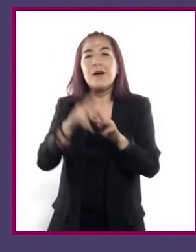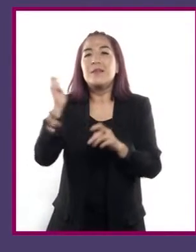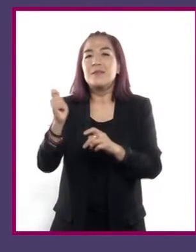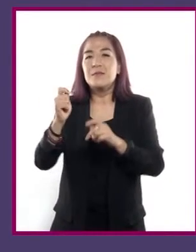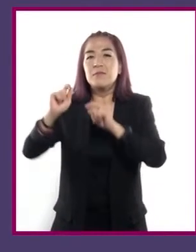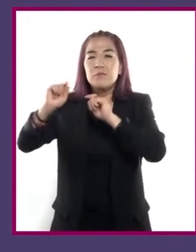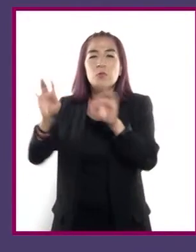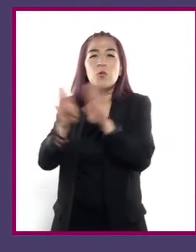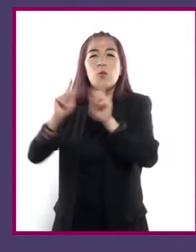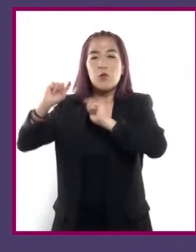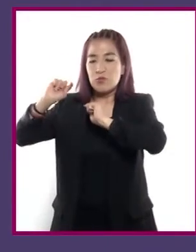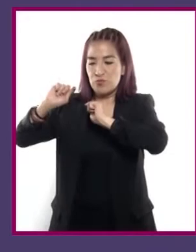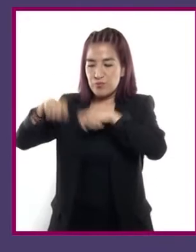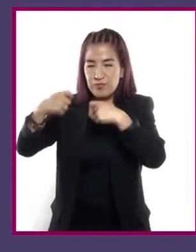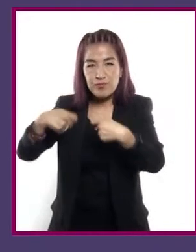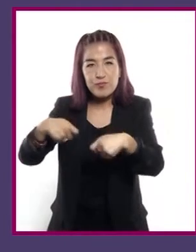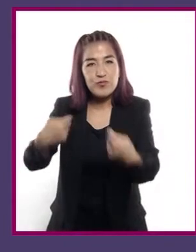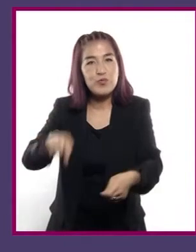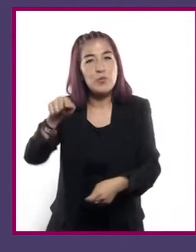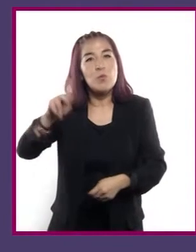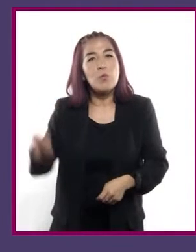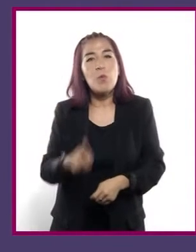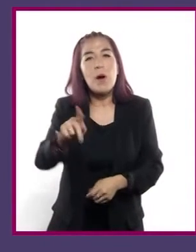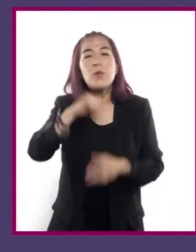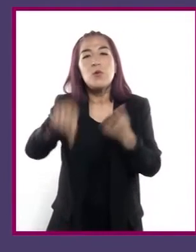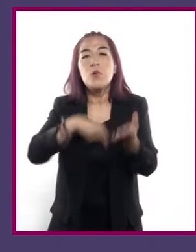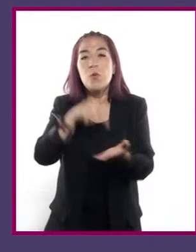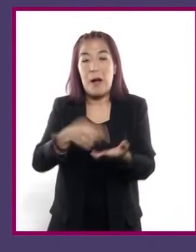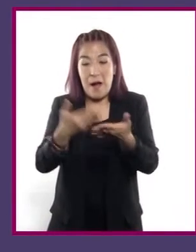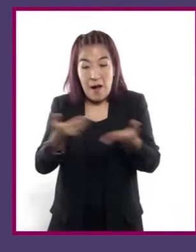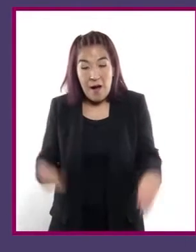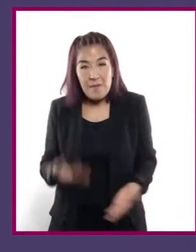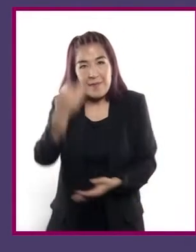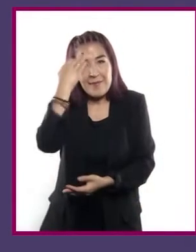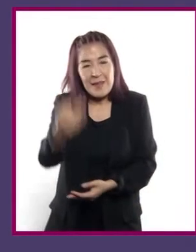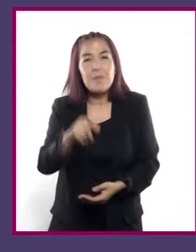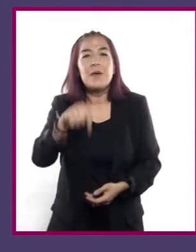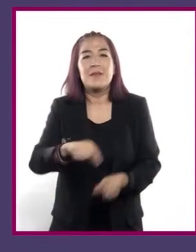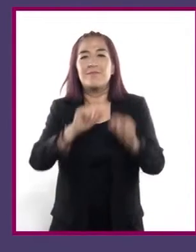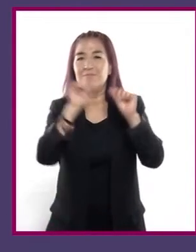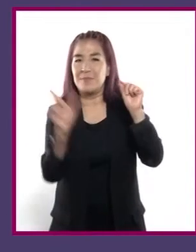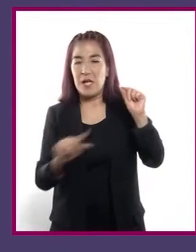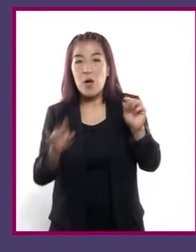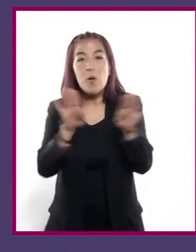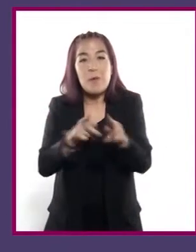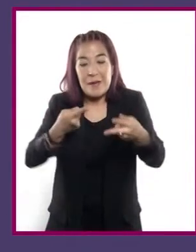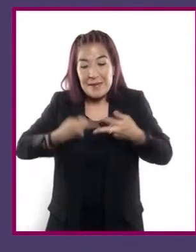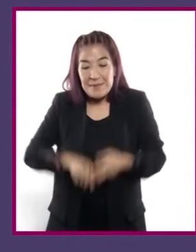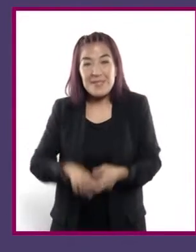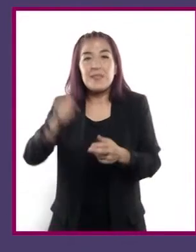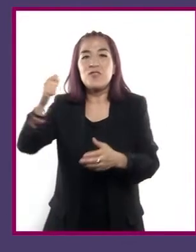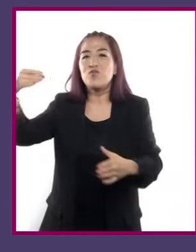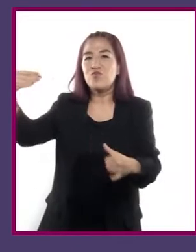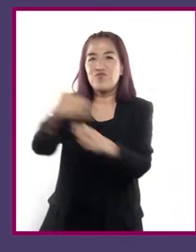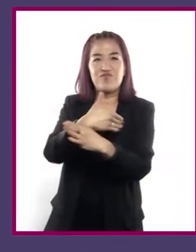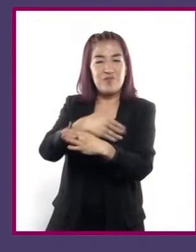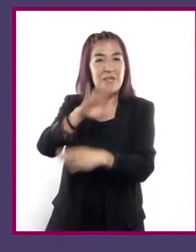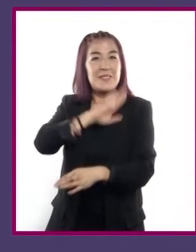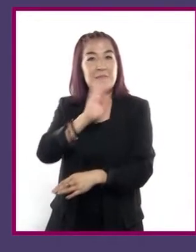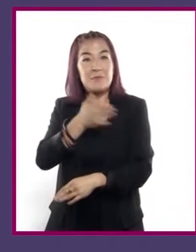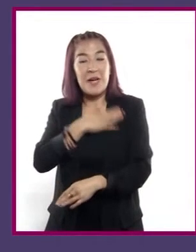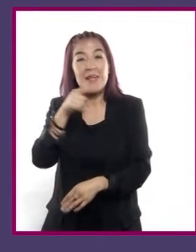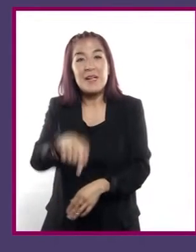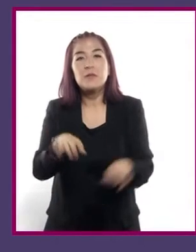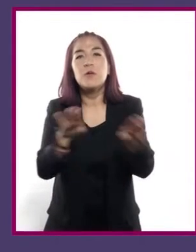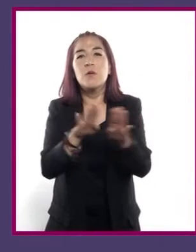de poblaciones que habitaban en el territorio actual del país al iniciarse la colonización y que conservan